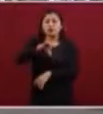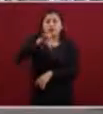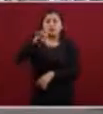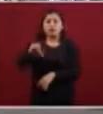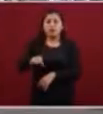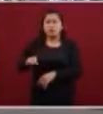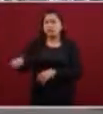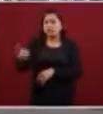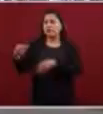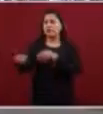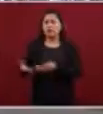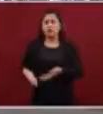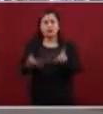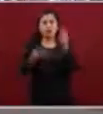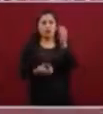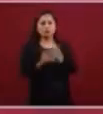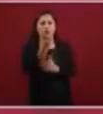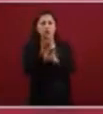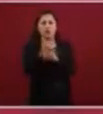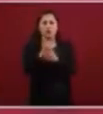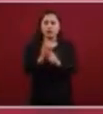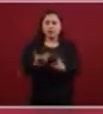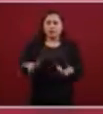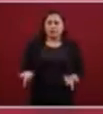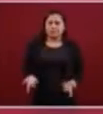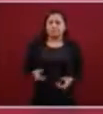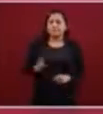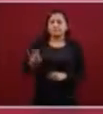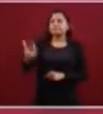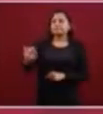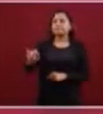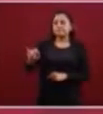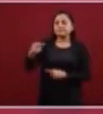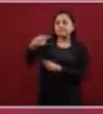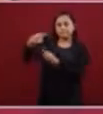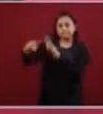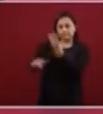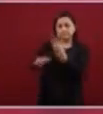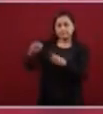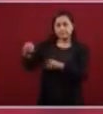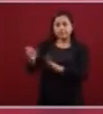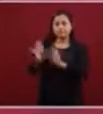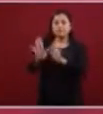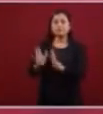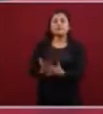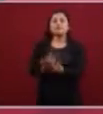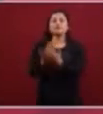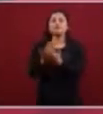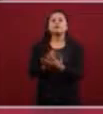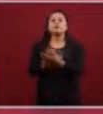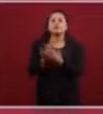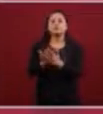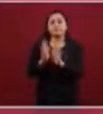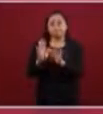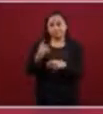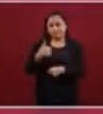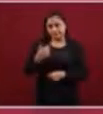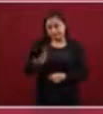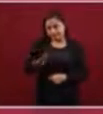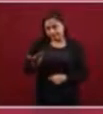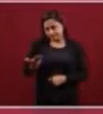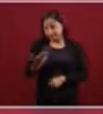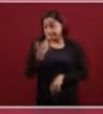todo esto tenemos que actuar con mucha responsabilidad, esperar. Yo lo que les